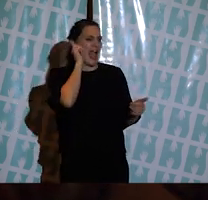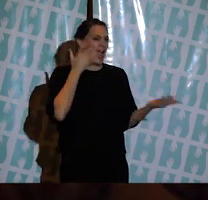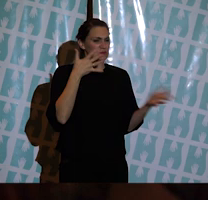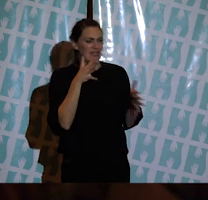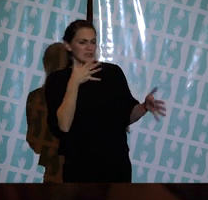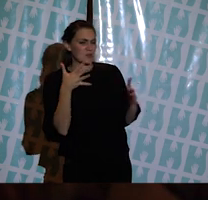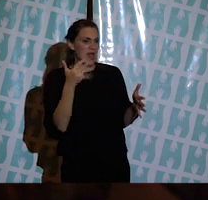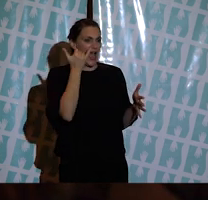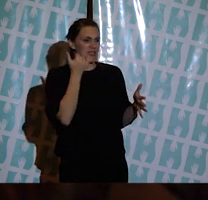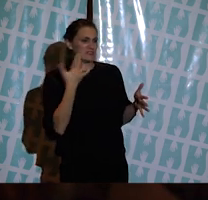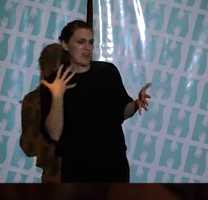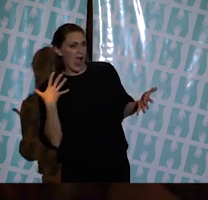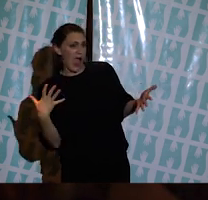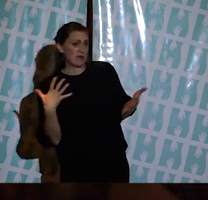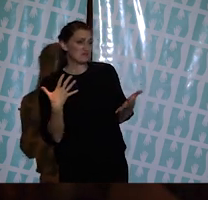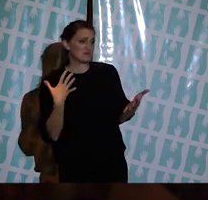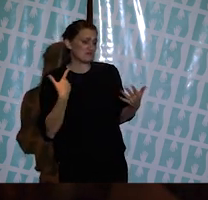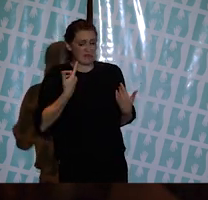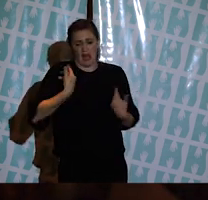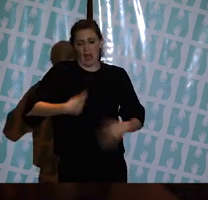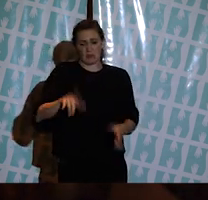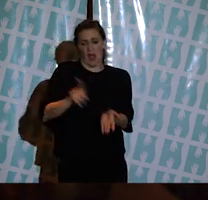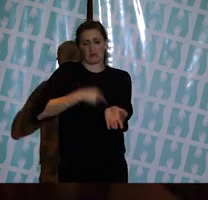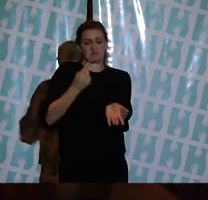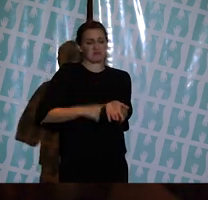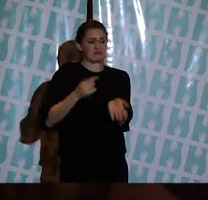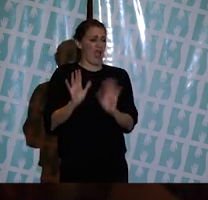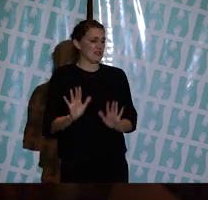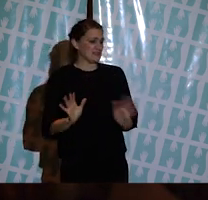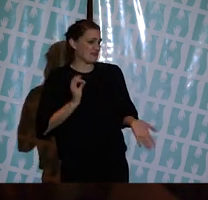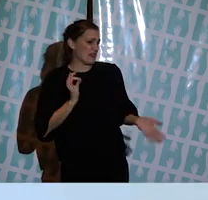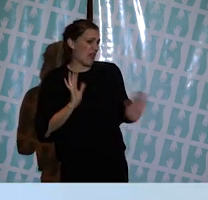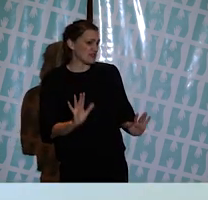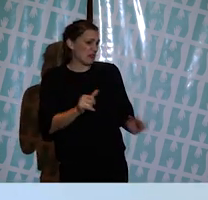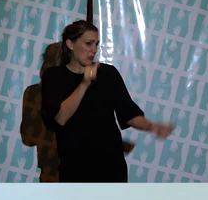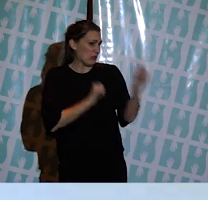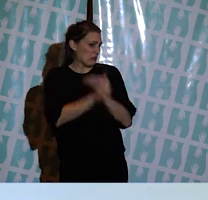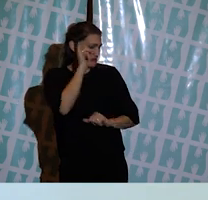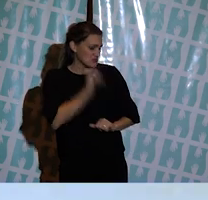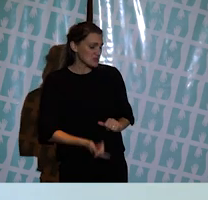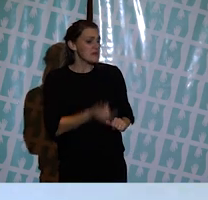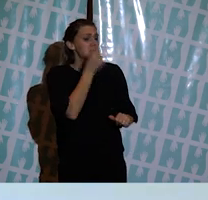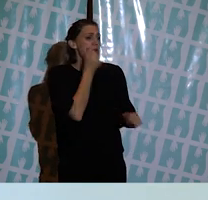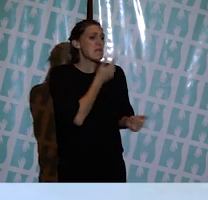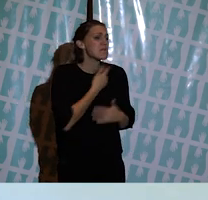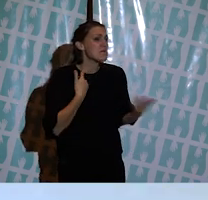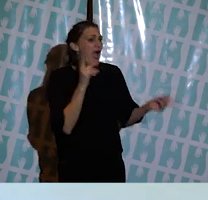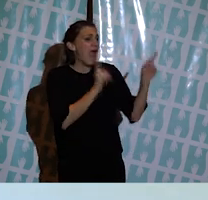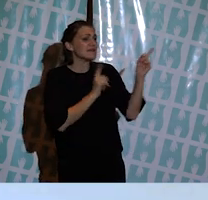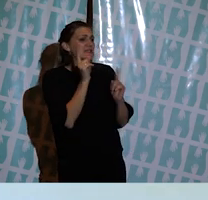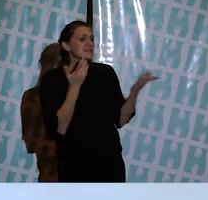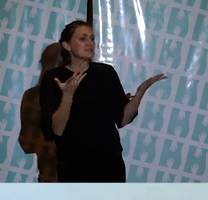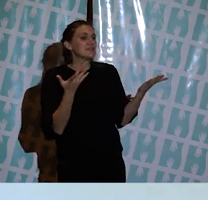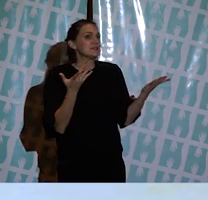lo han asumido como una forma de vida, ¿no? Y que los papás a veces no podemos